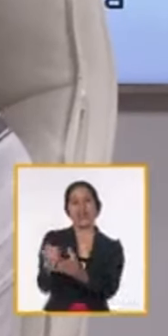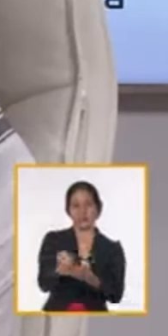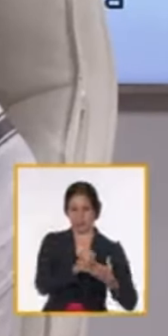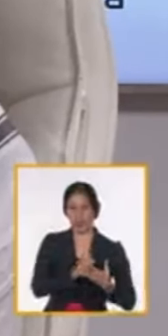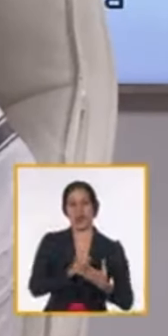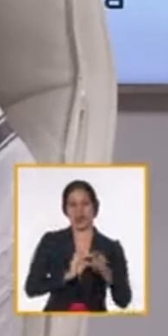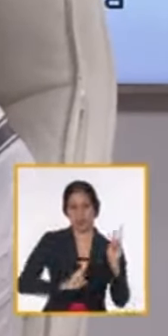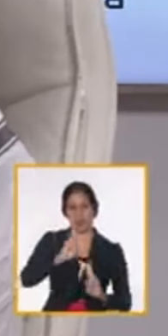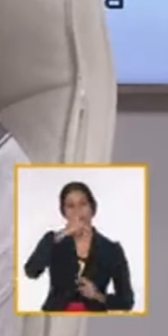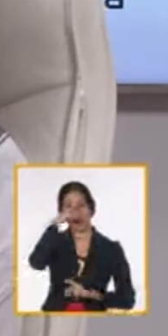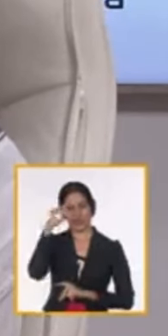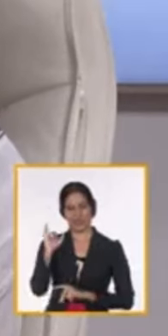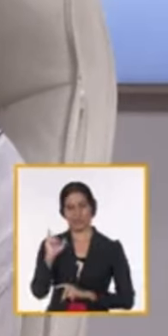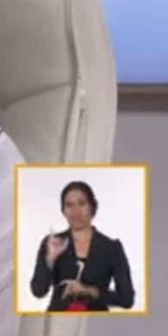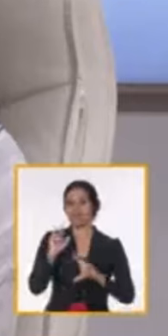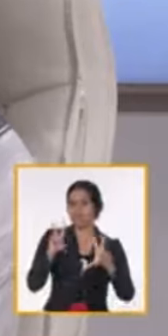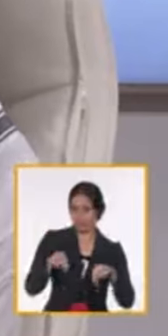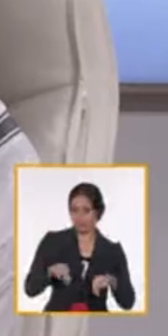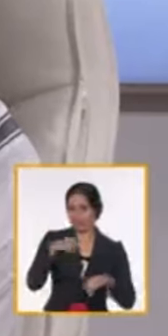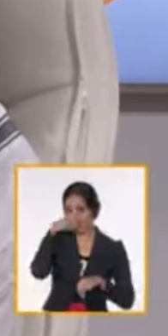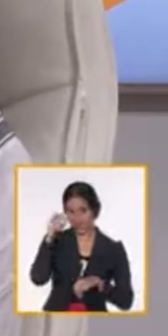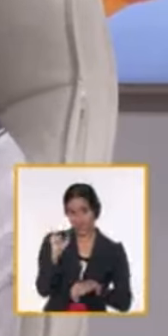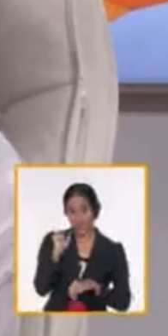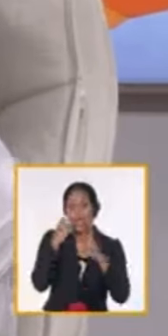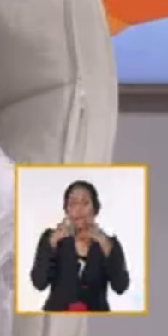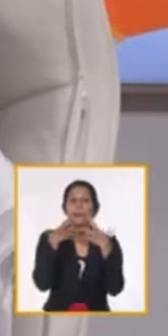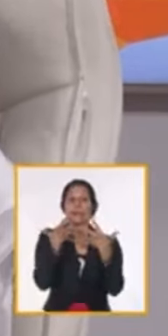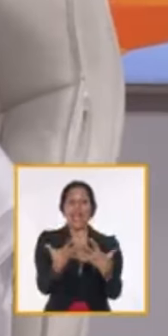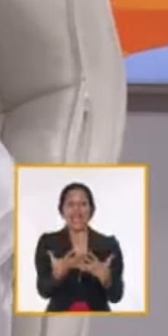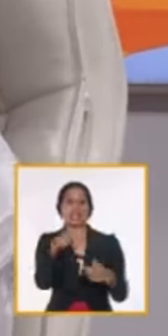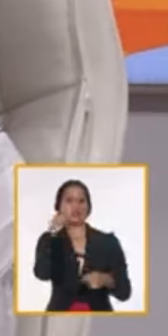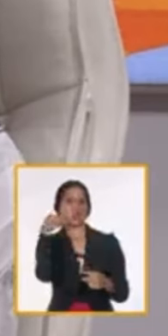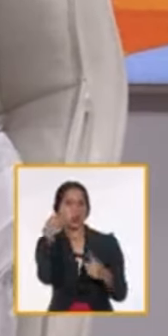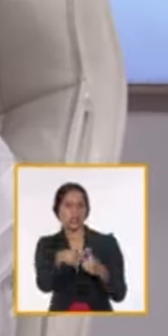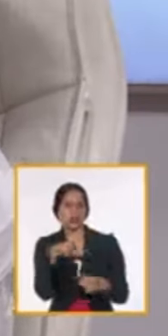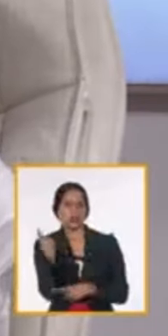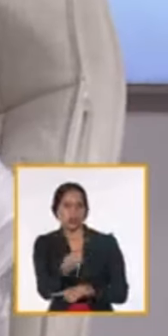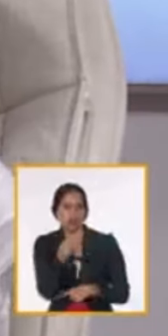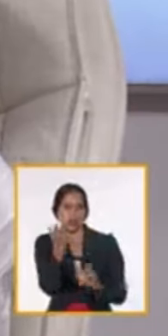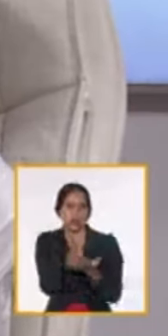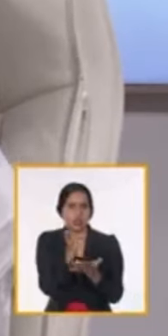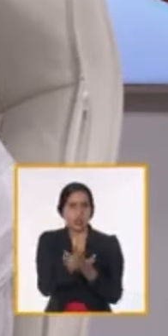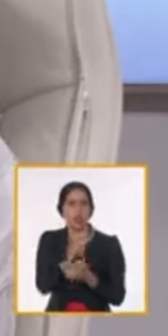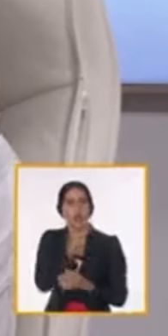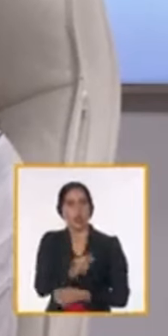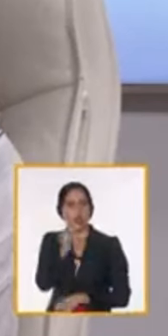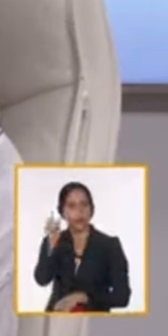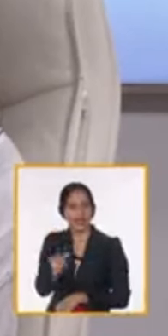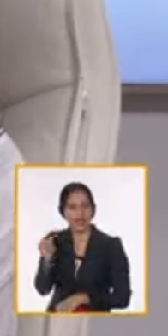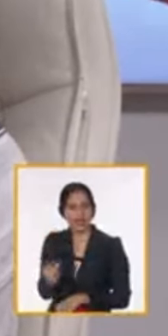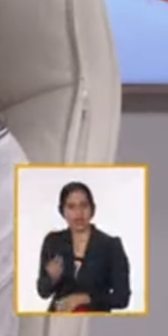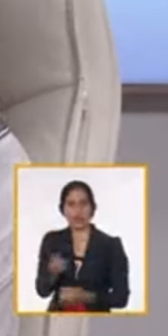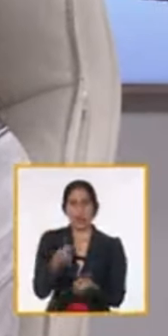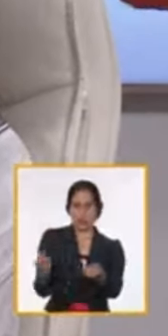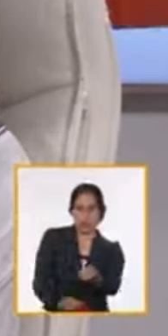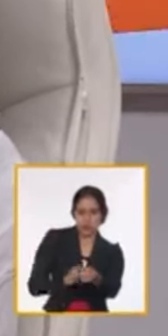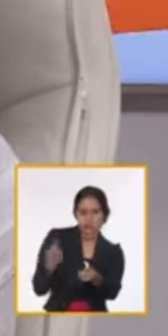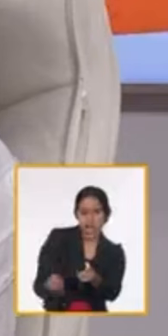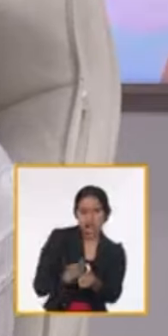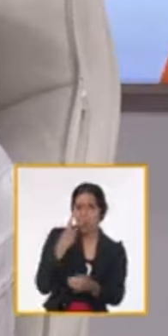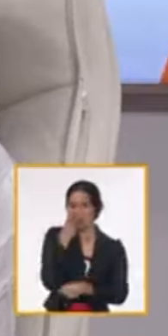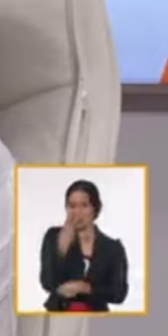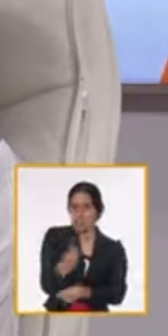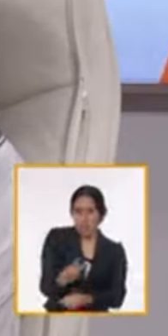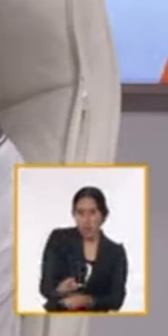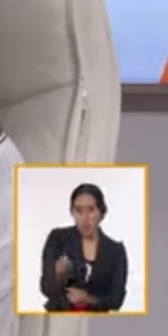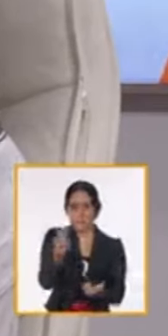genocidio. Y es por ello que los estudiantes están luchando, en muchos casos, para poder pagar su atención médica, para poder entrar